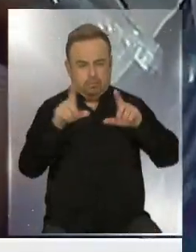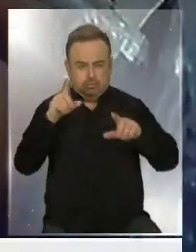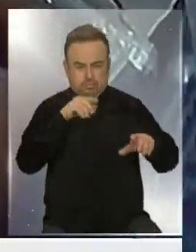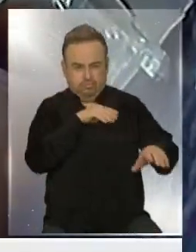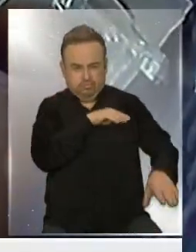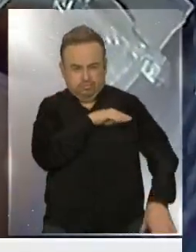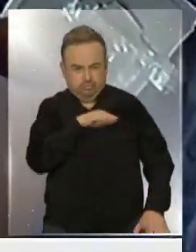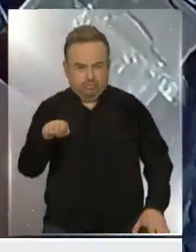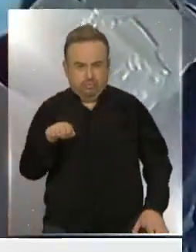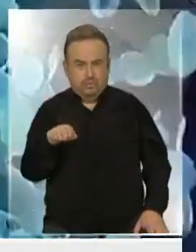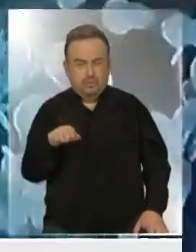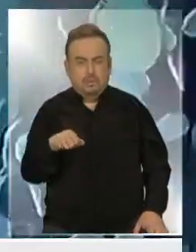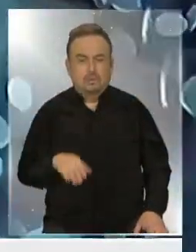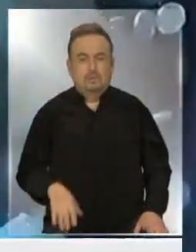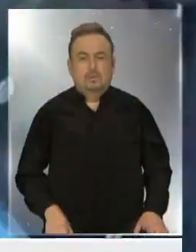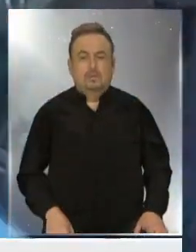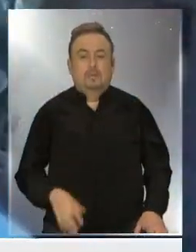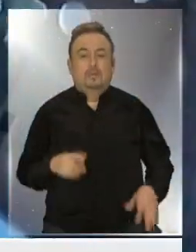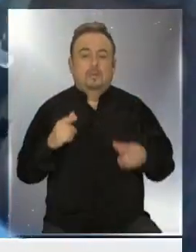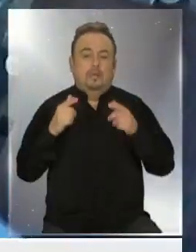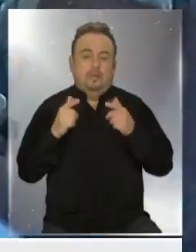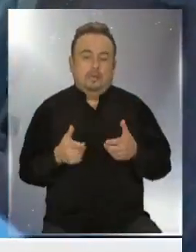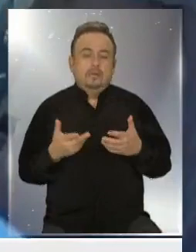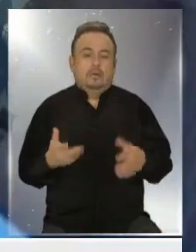imagen dramática, pero que